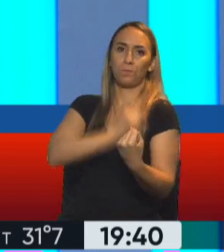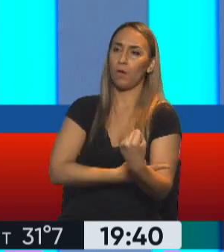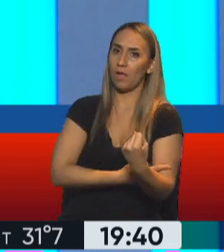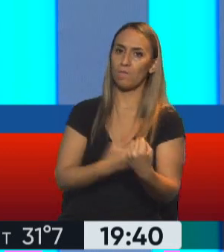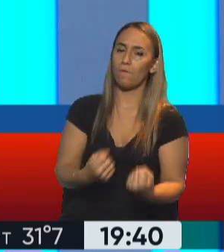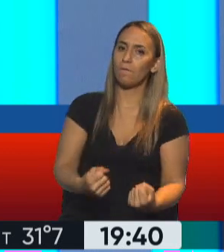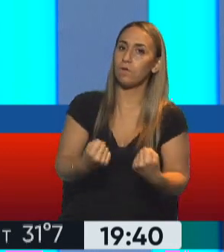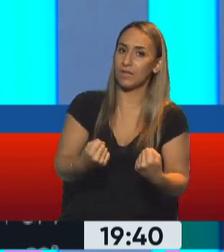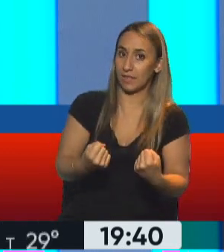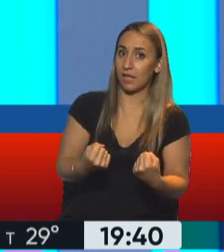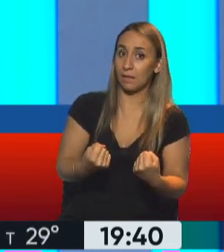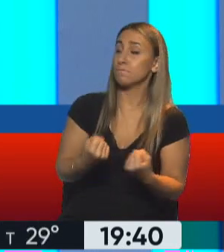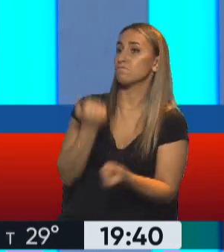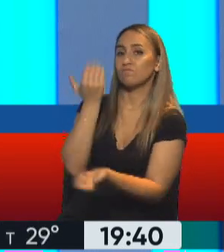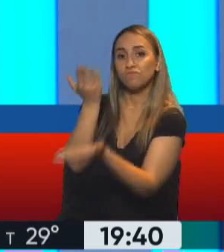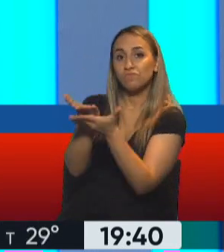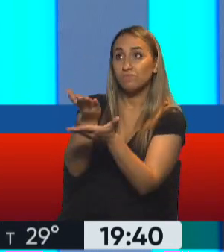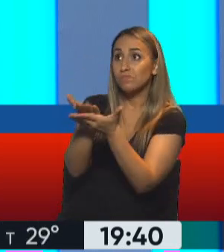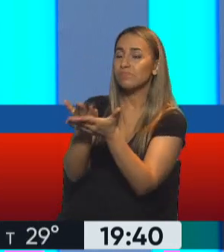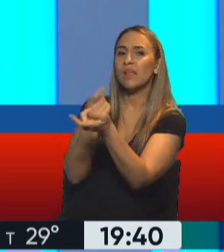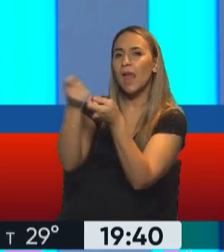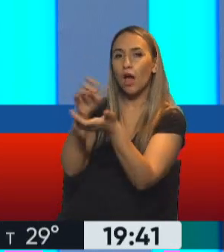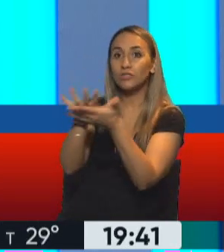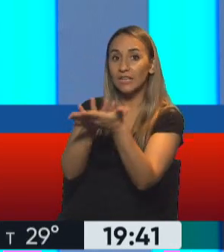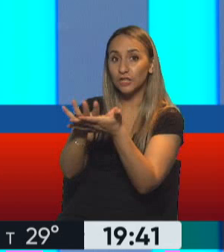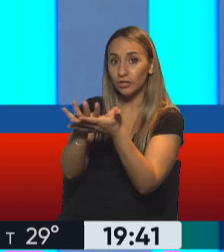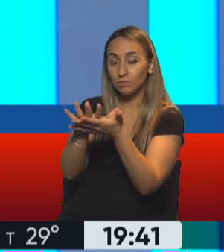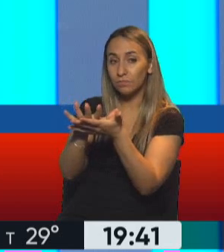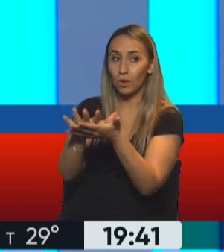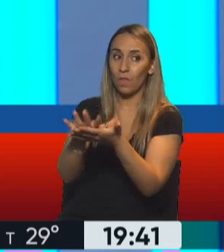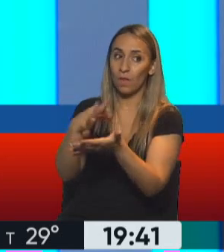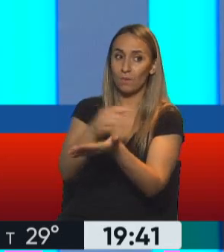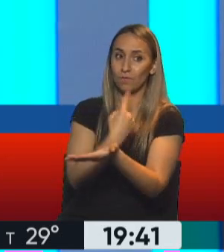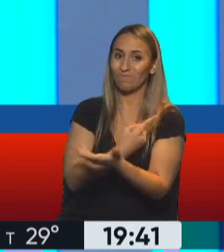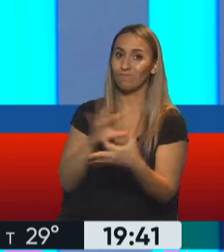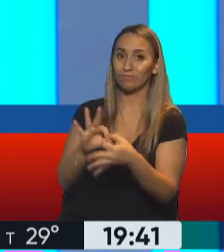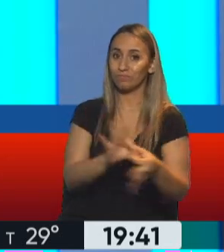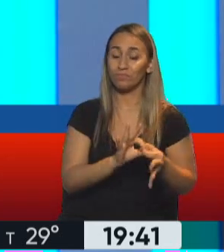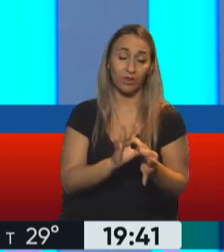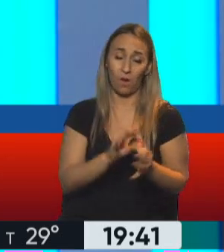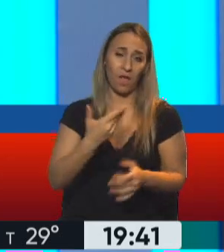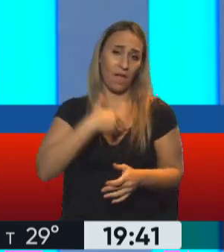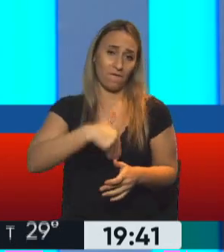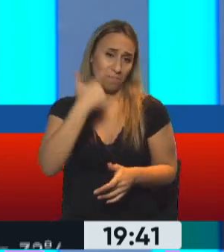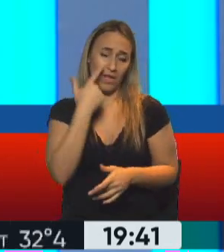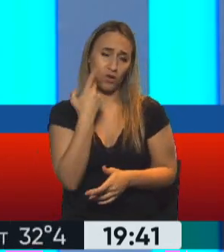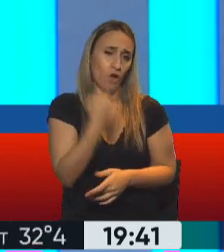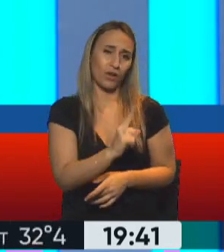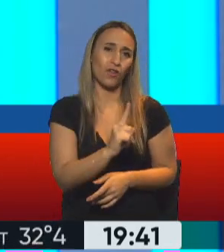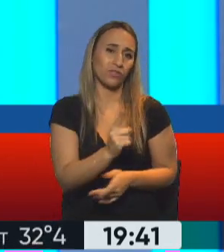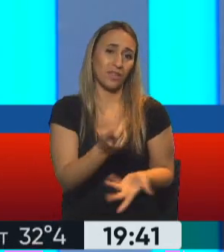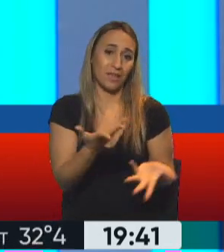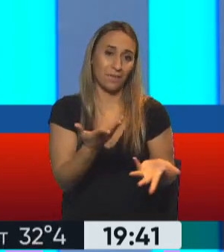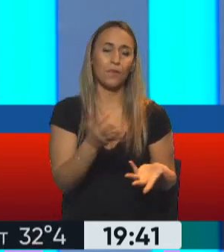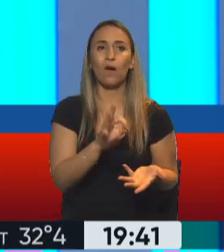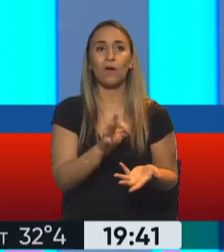la hora de presentar esta negociación, teniendo en cuenta esto, lo que te decía recién, Feli. El Fondo Monetario no va a reconocer o no lo va a tener